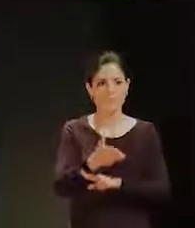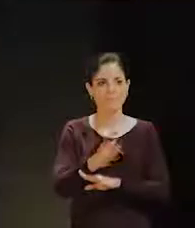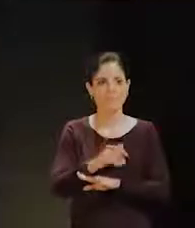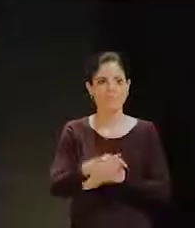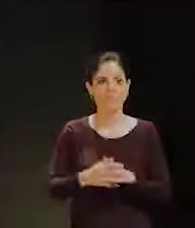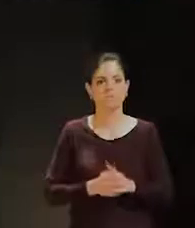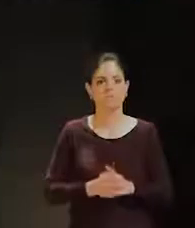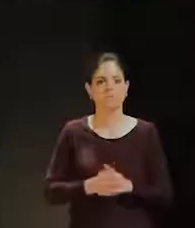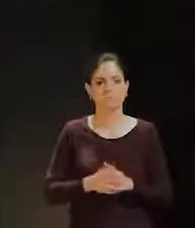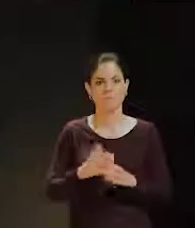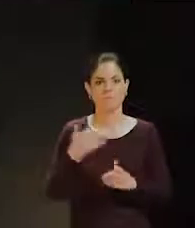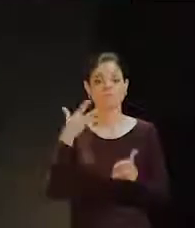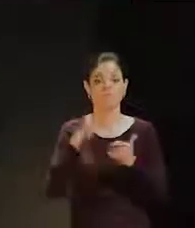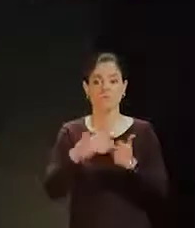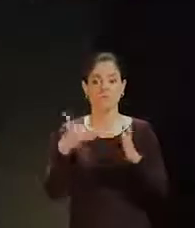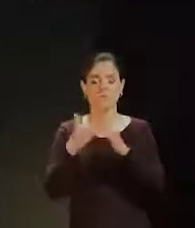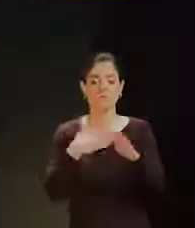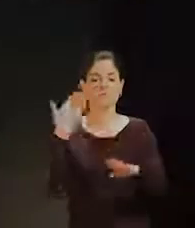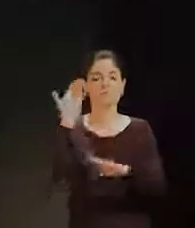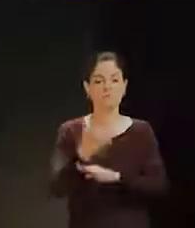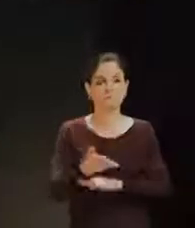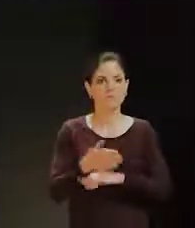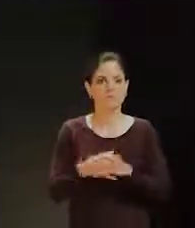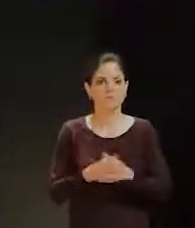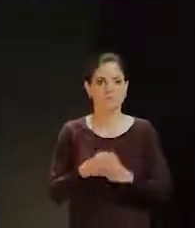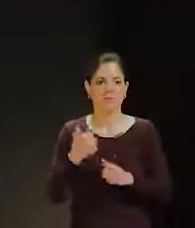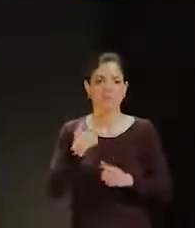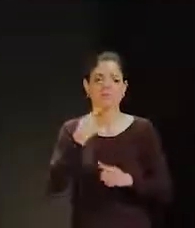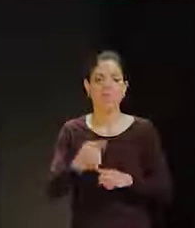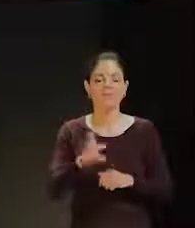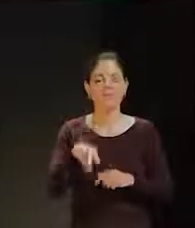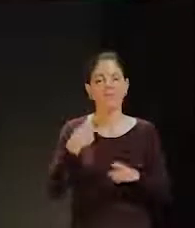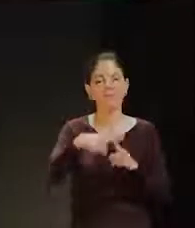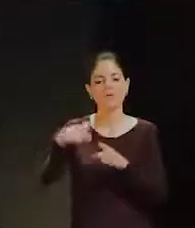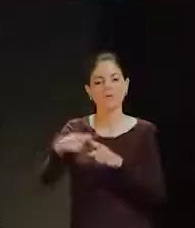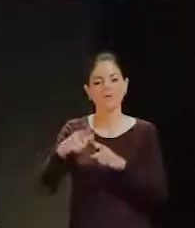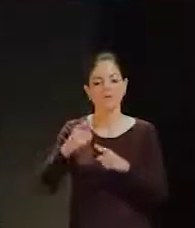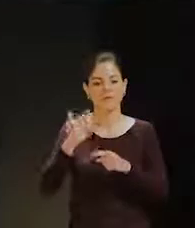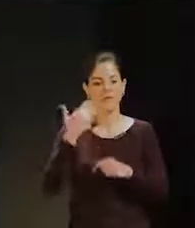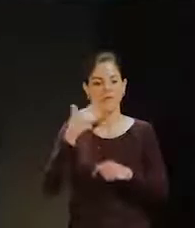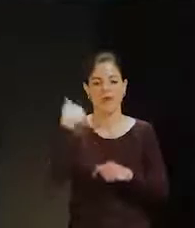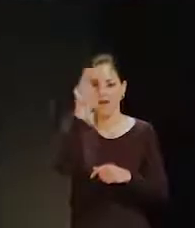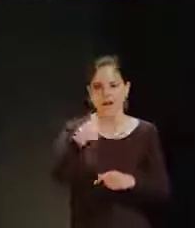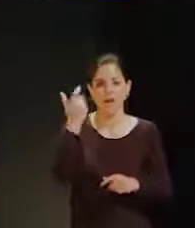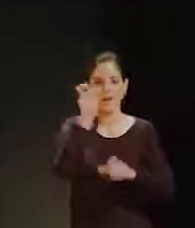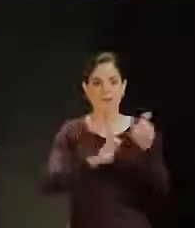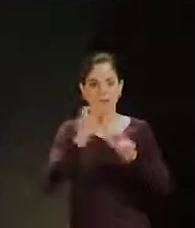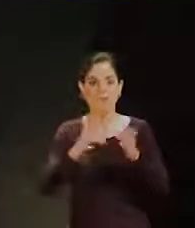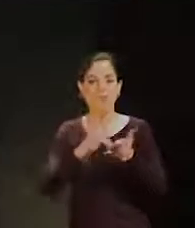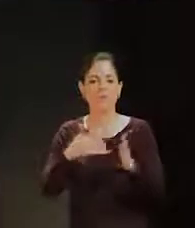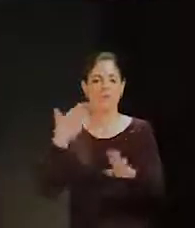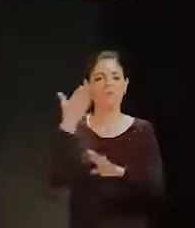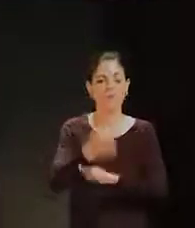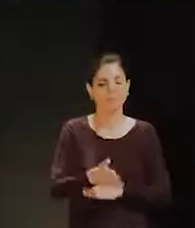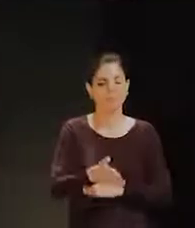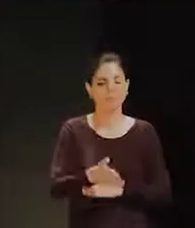Yo de loca, porque a esa mujer le cierro las puertas en la cara a la gente cuando va. Y